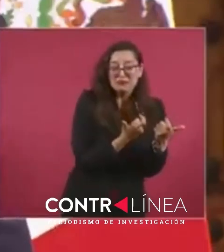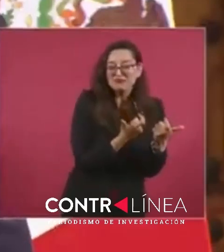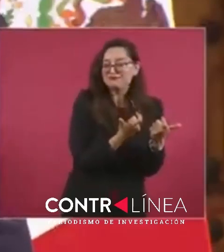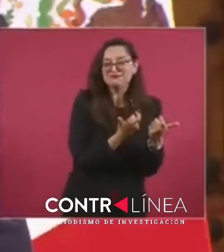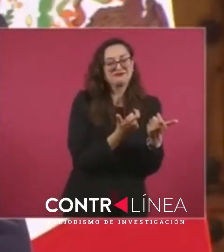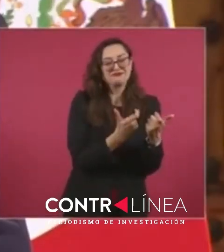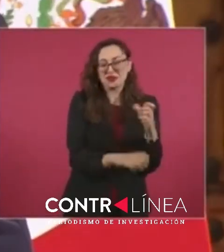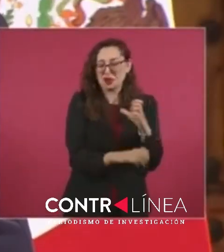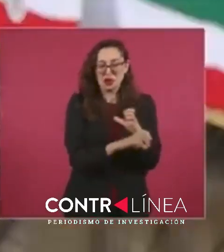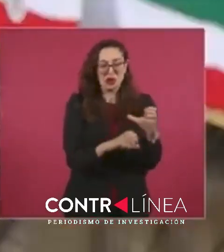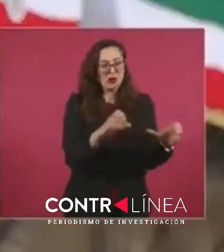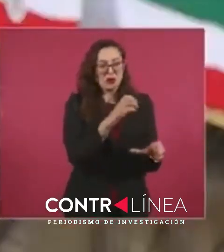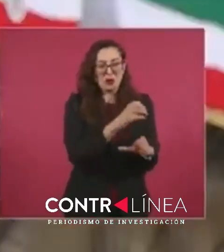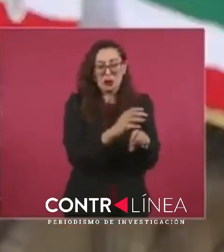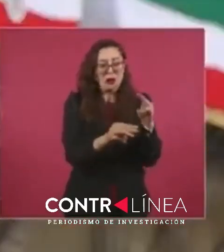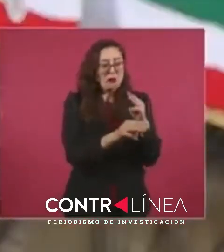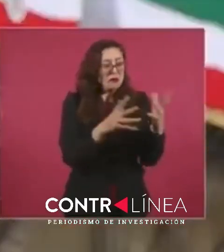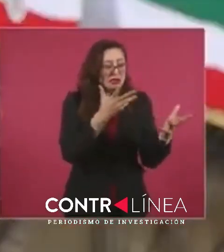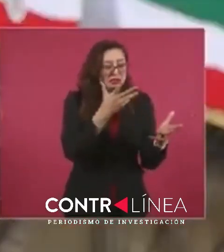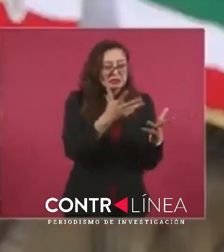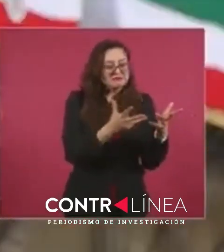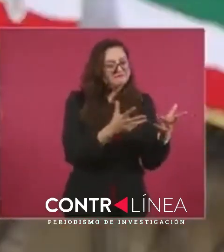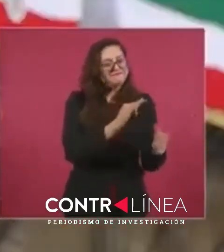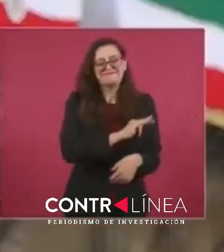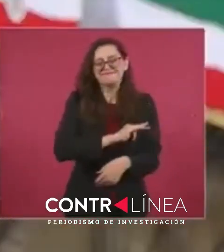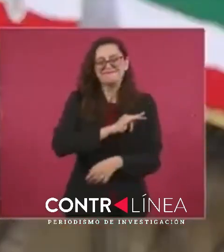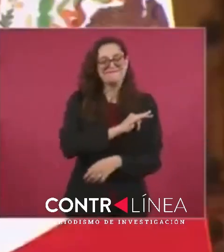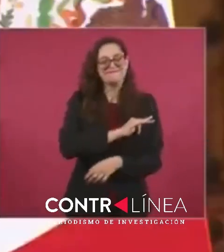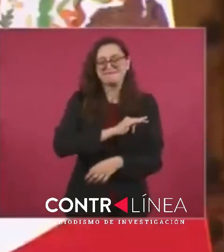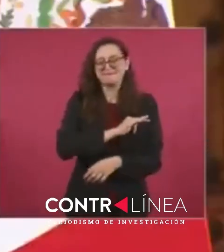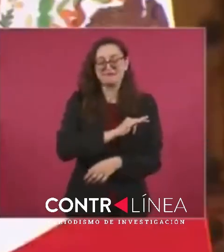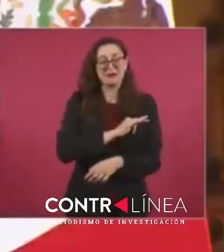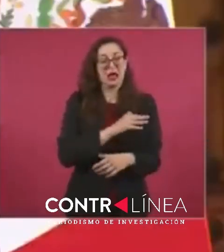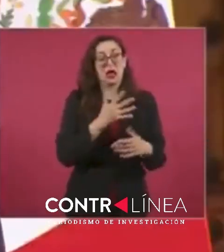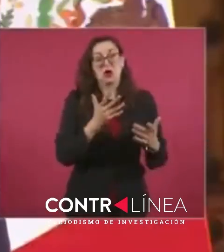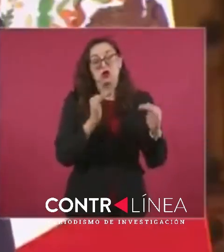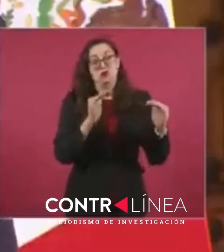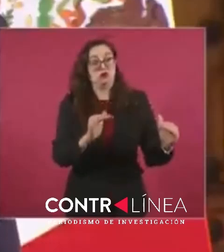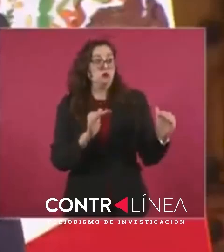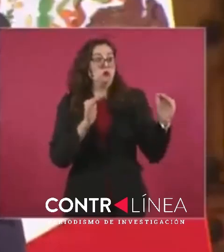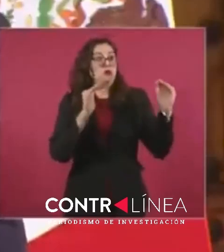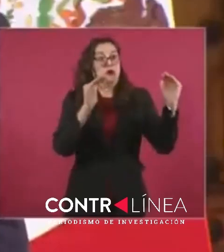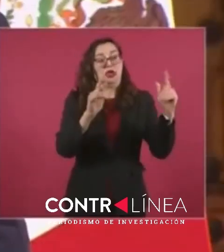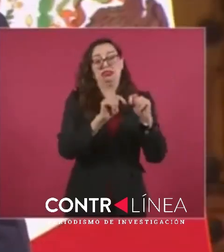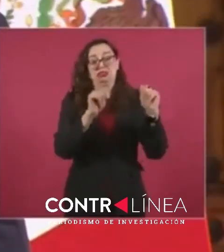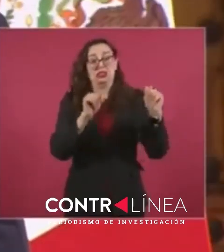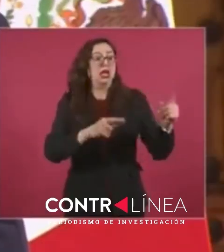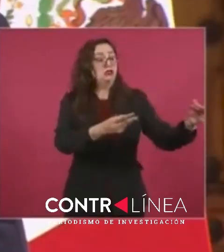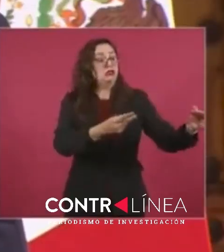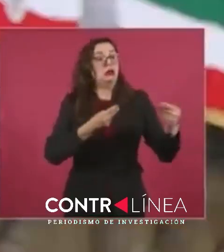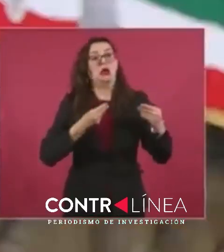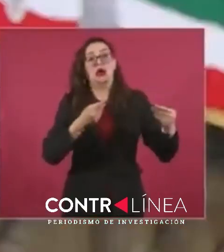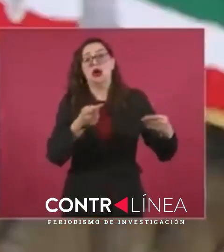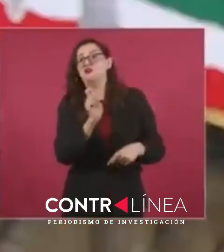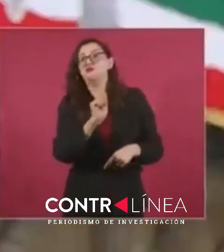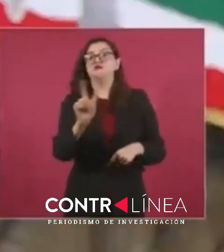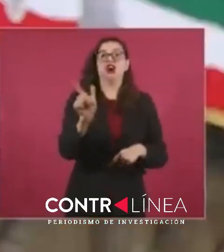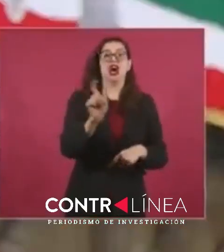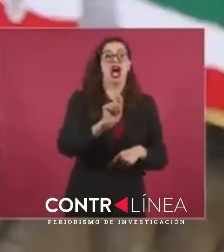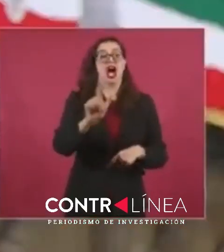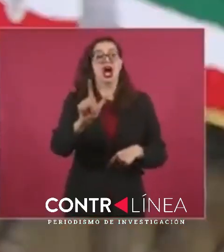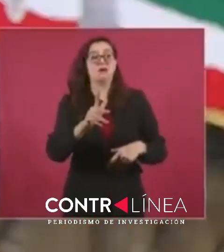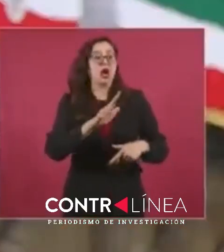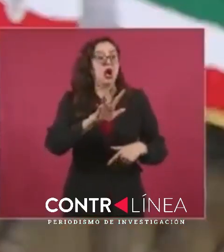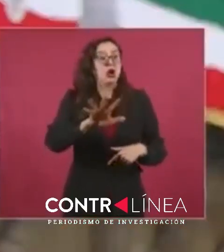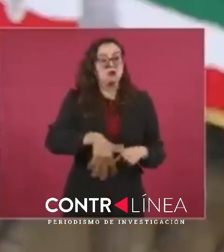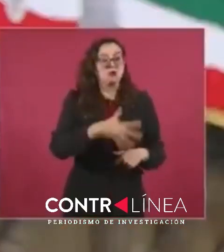las posesiones materiales, en los títulos, ni en la fama, ni en la